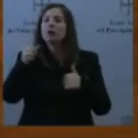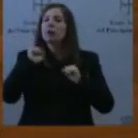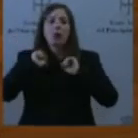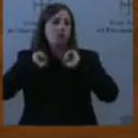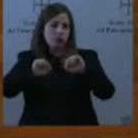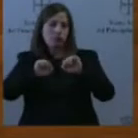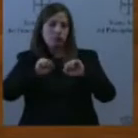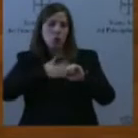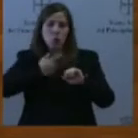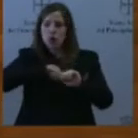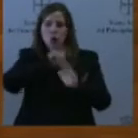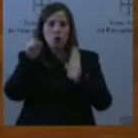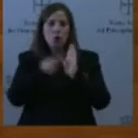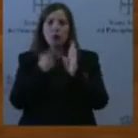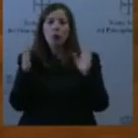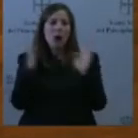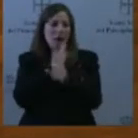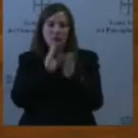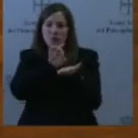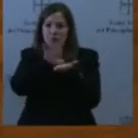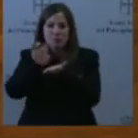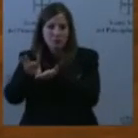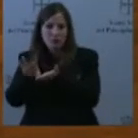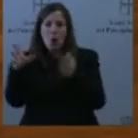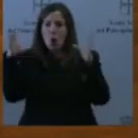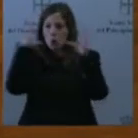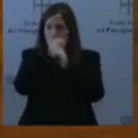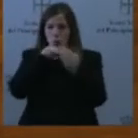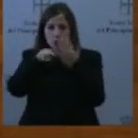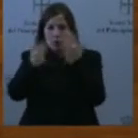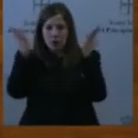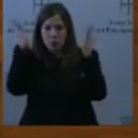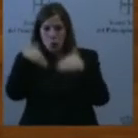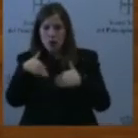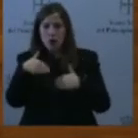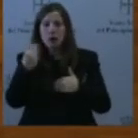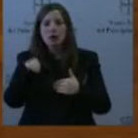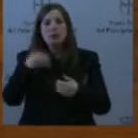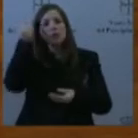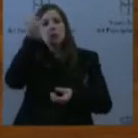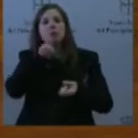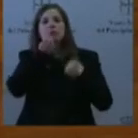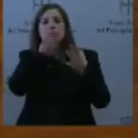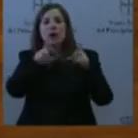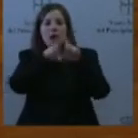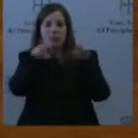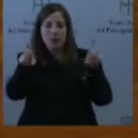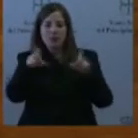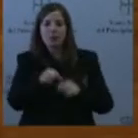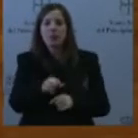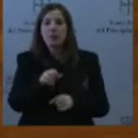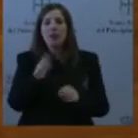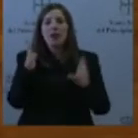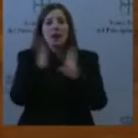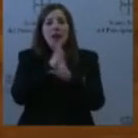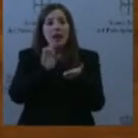opaco y no transparente planteado por la empresa. Un ERE que afectará a 208 trabajadores